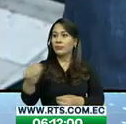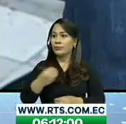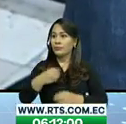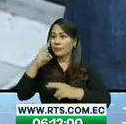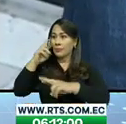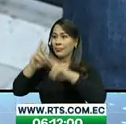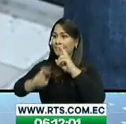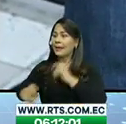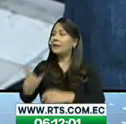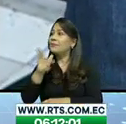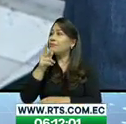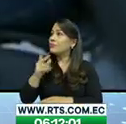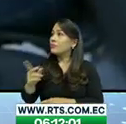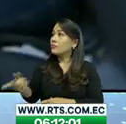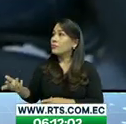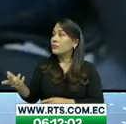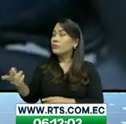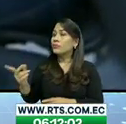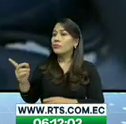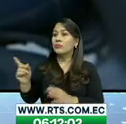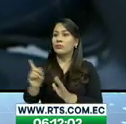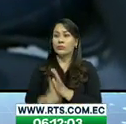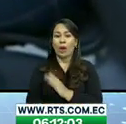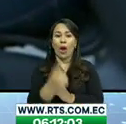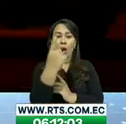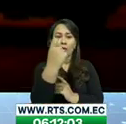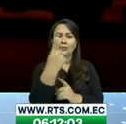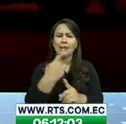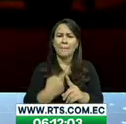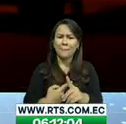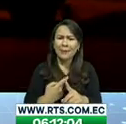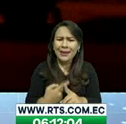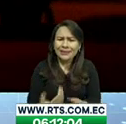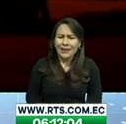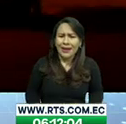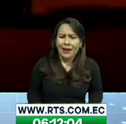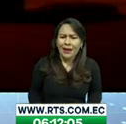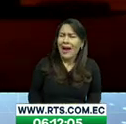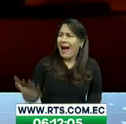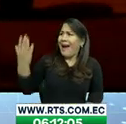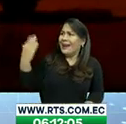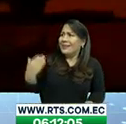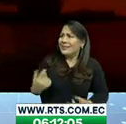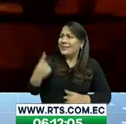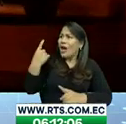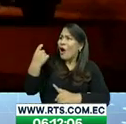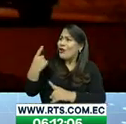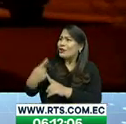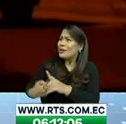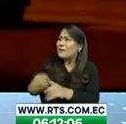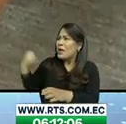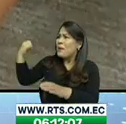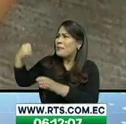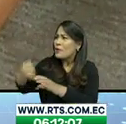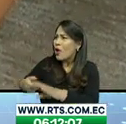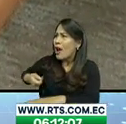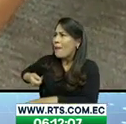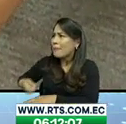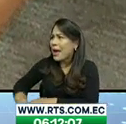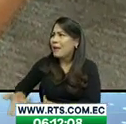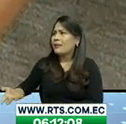y que paguen y que purguen su culpa, su responsabilidad. 11 meses solamente estuvo. Imagínate tú, ¿cómo salió? Por otro caso de violación y